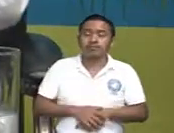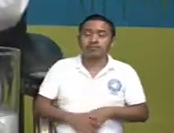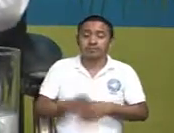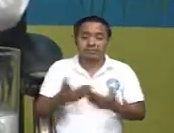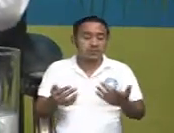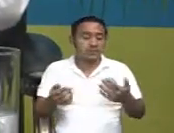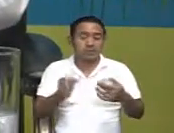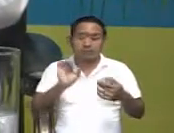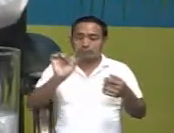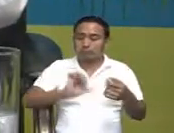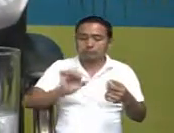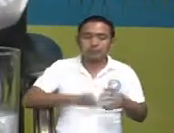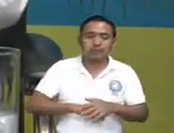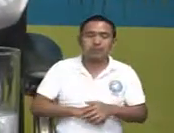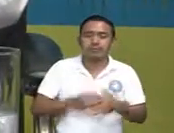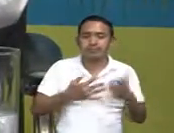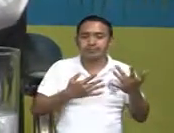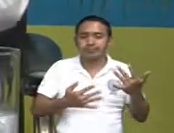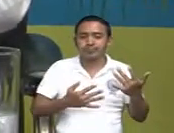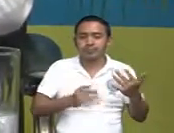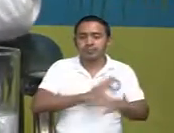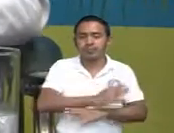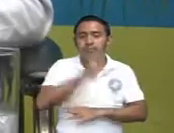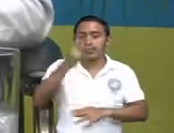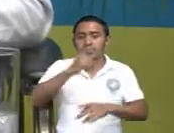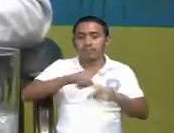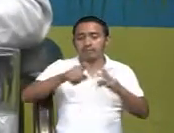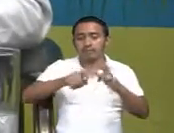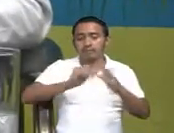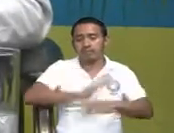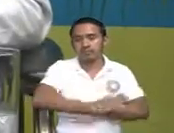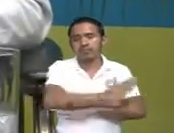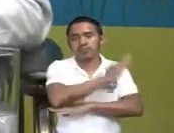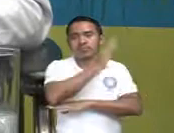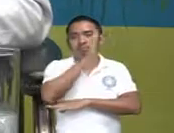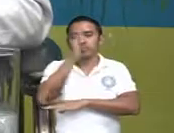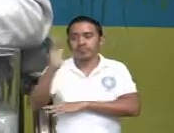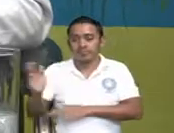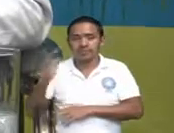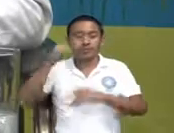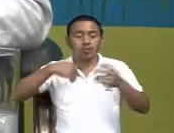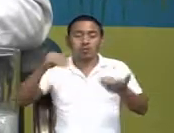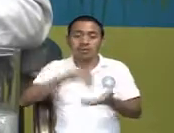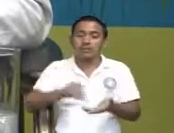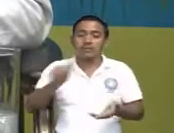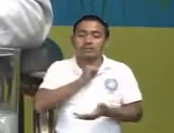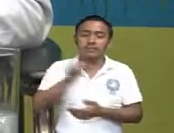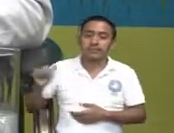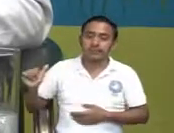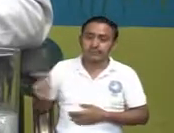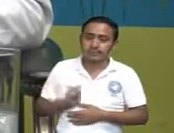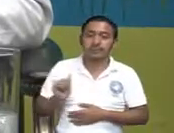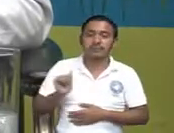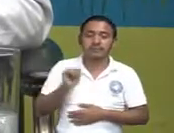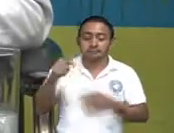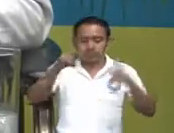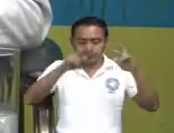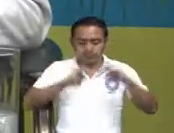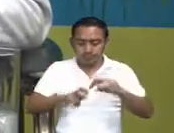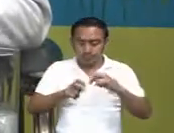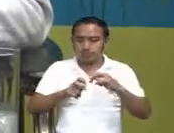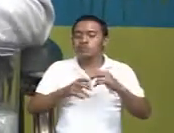meses ves pero no hay que dejarlo avanzar esto es porque los problemas